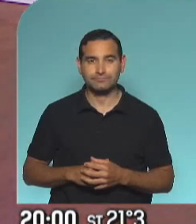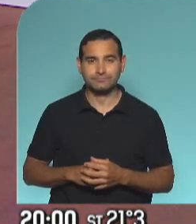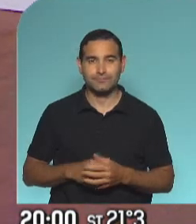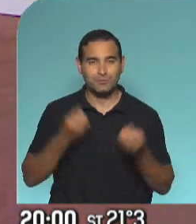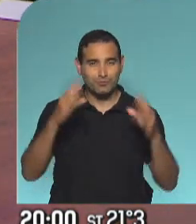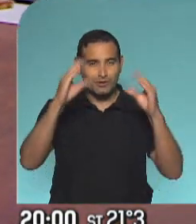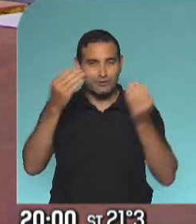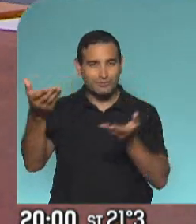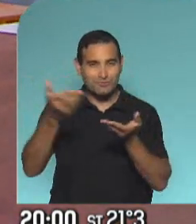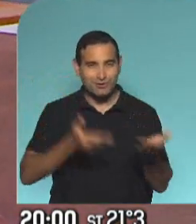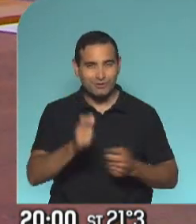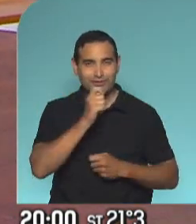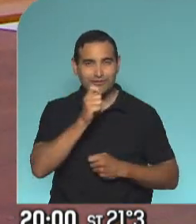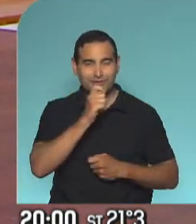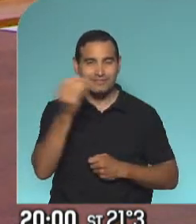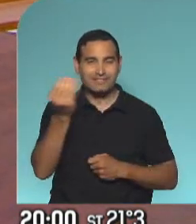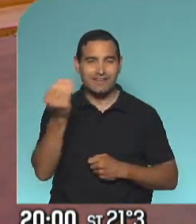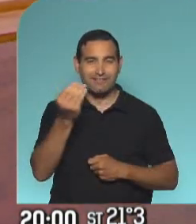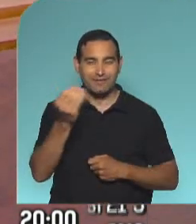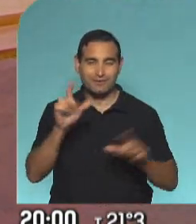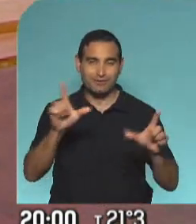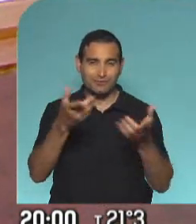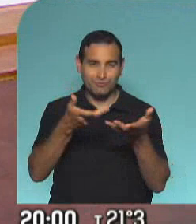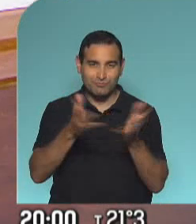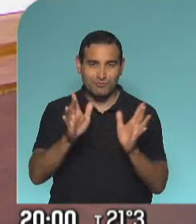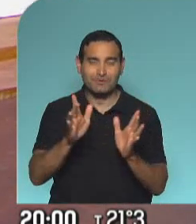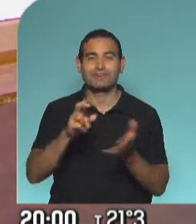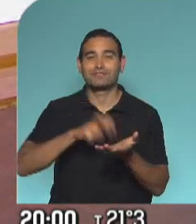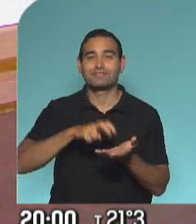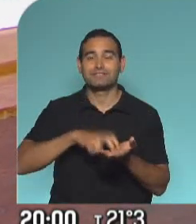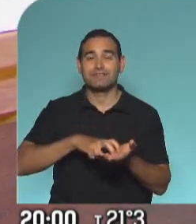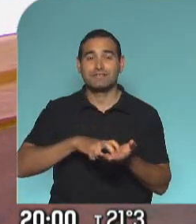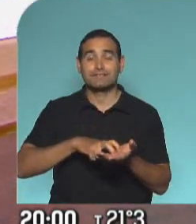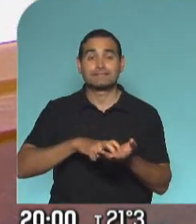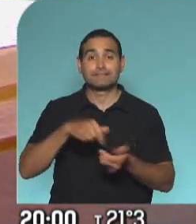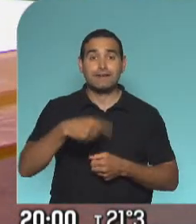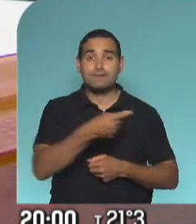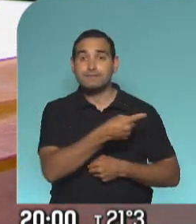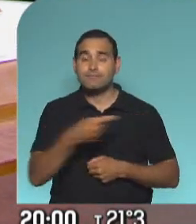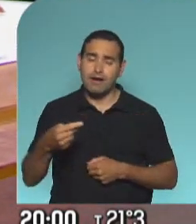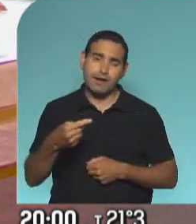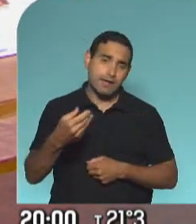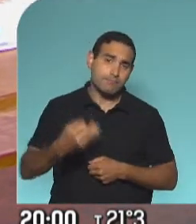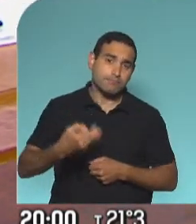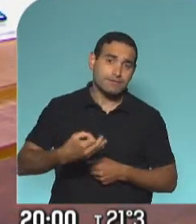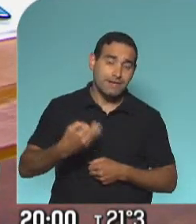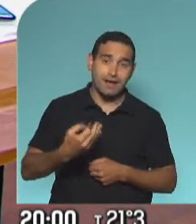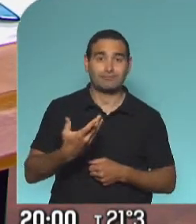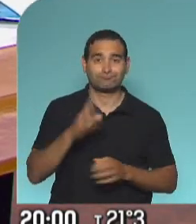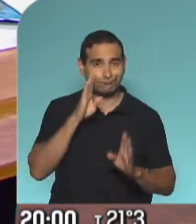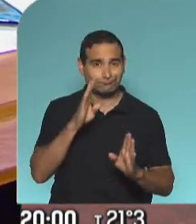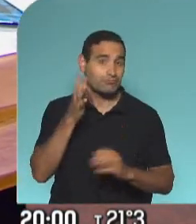Muy buenas noches, bienvenidos a esta edición de sábado de Televisión Pública Noticias en una semana especial